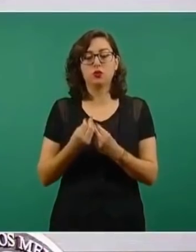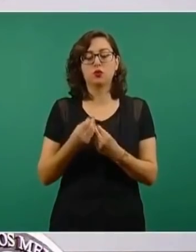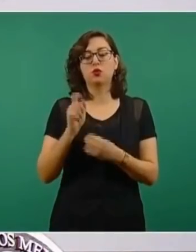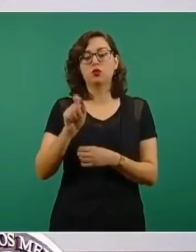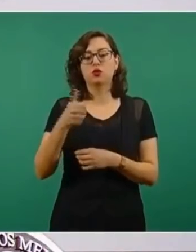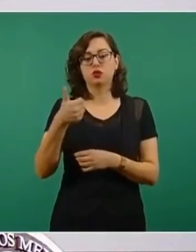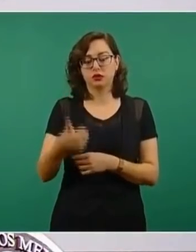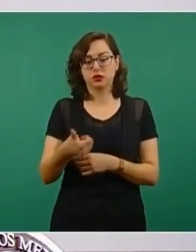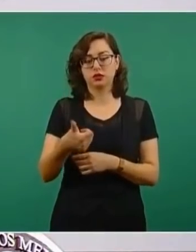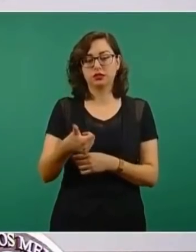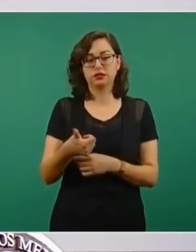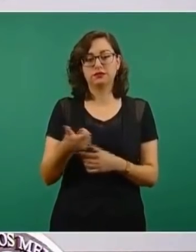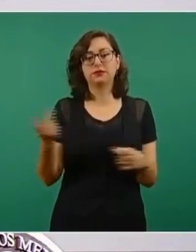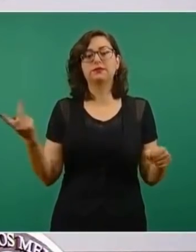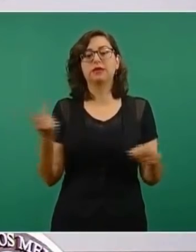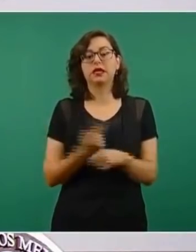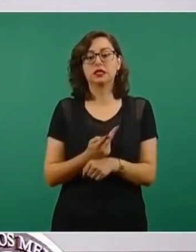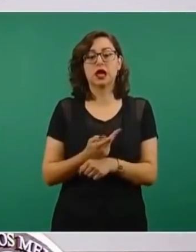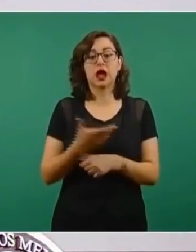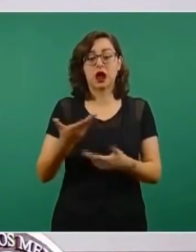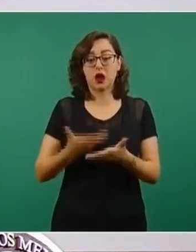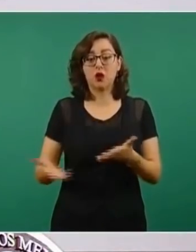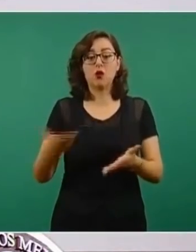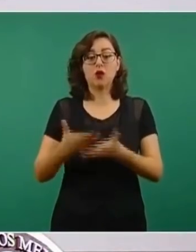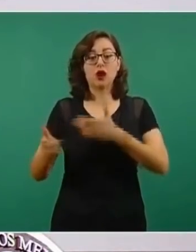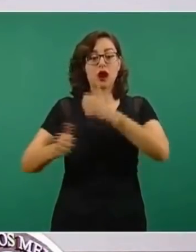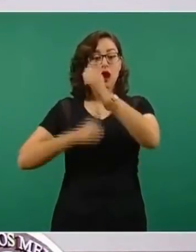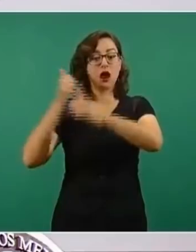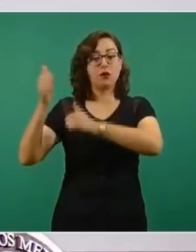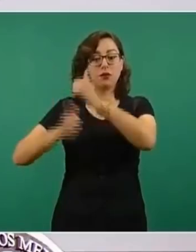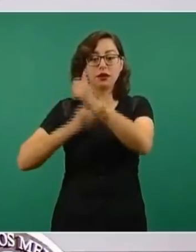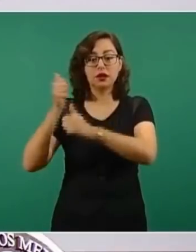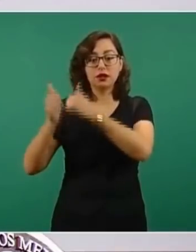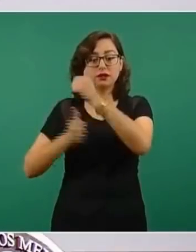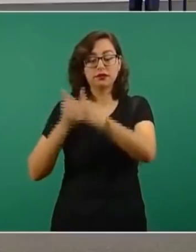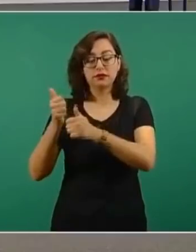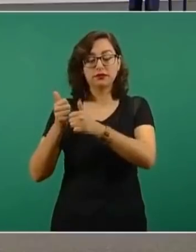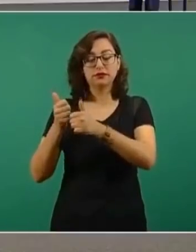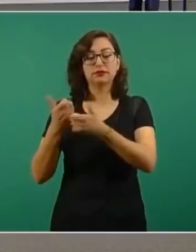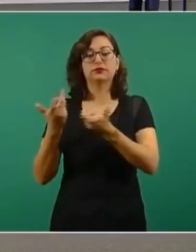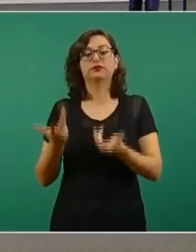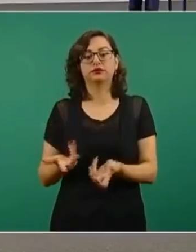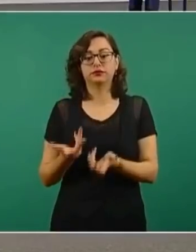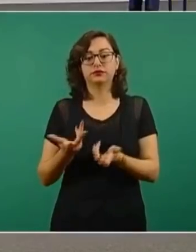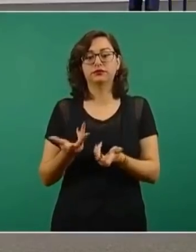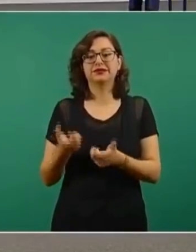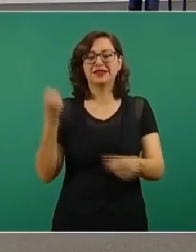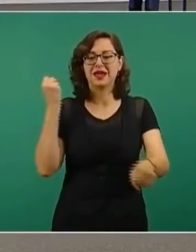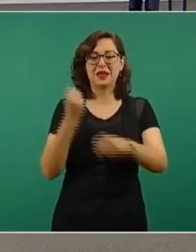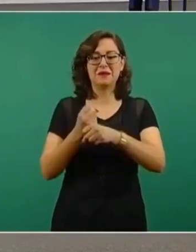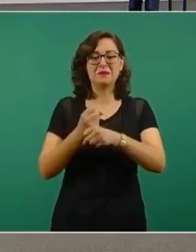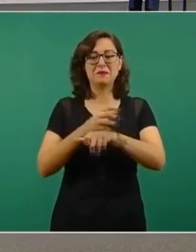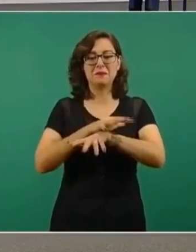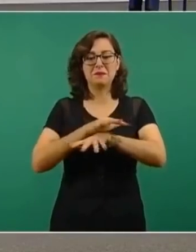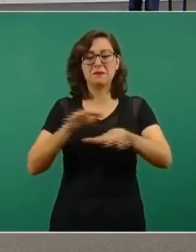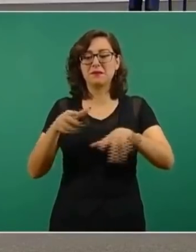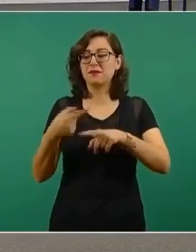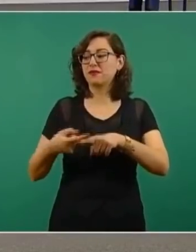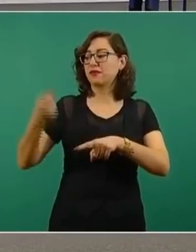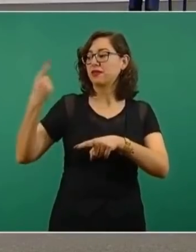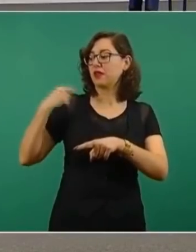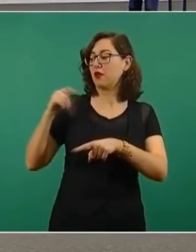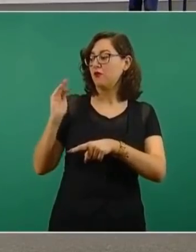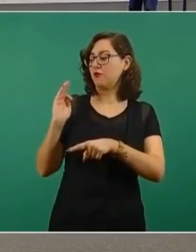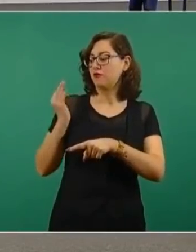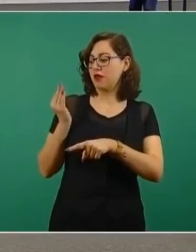crecimiento acumulado. ¿Qué pasa en el mes de abril? El mes de abril, el costo de generación que impactó en el mes de febrero,